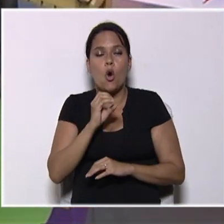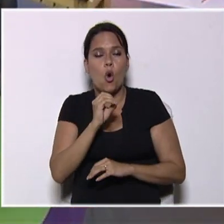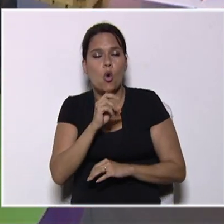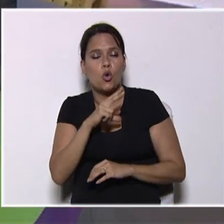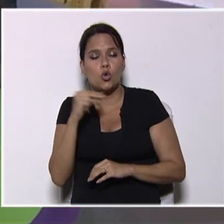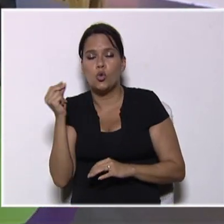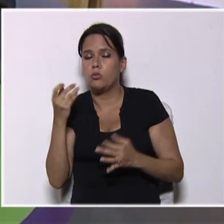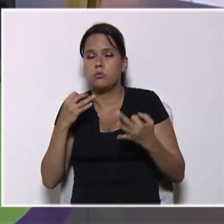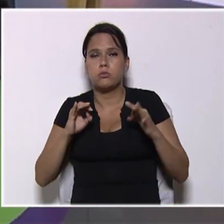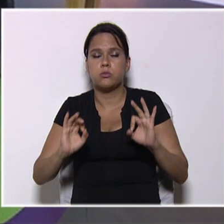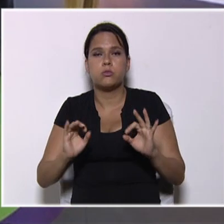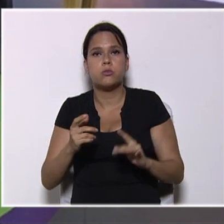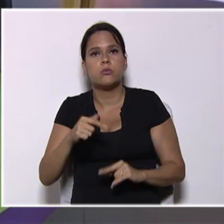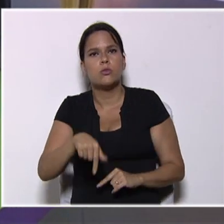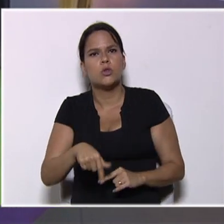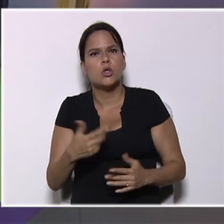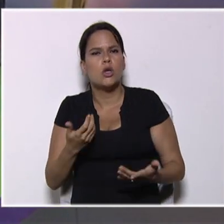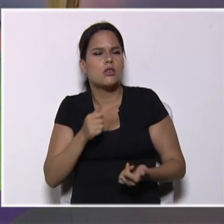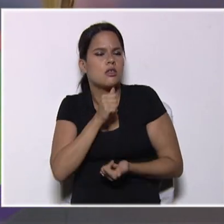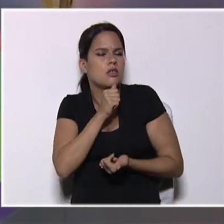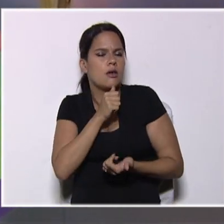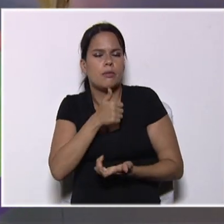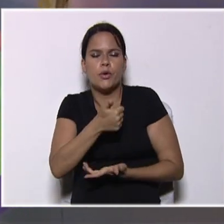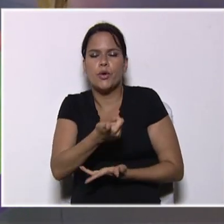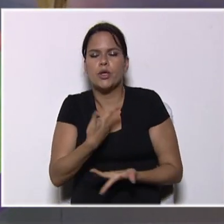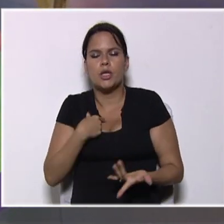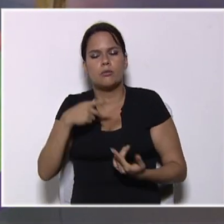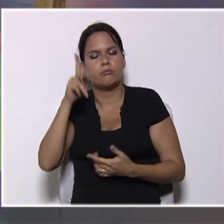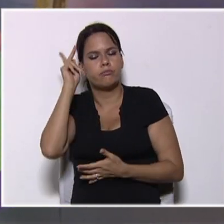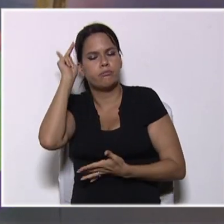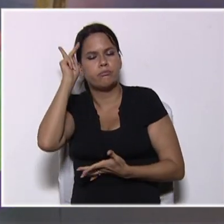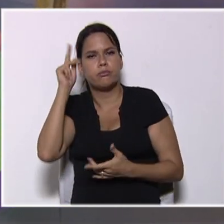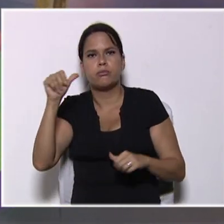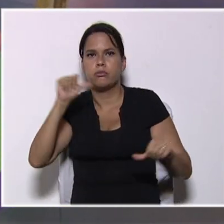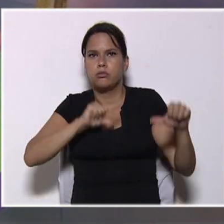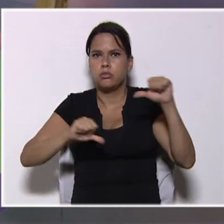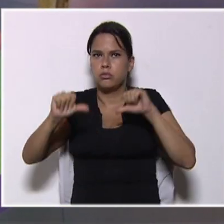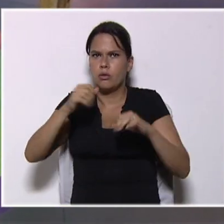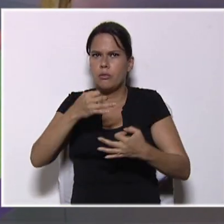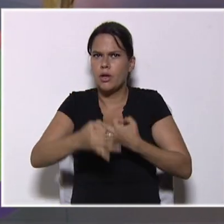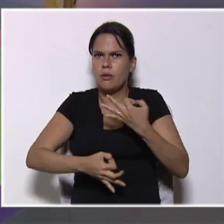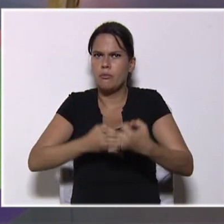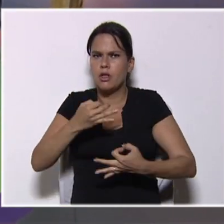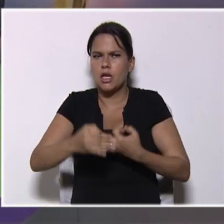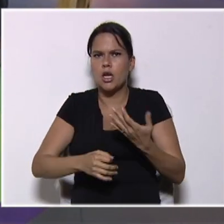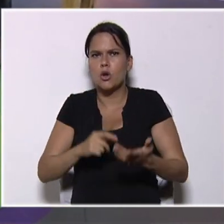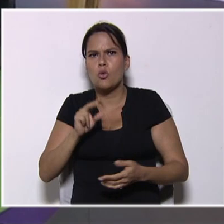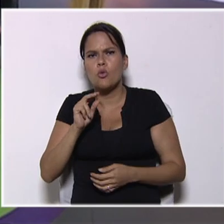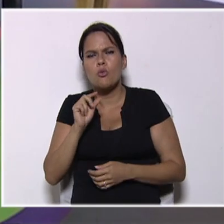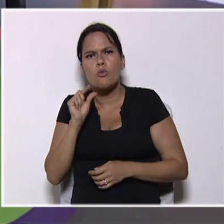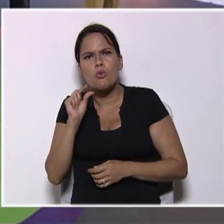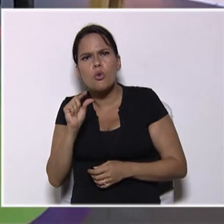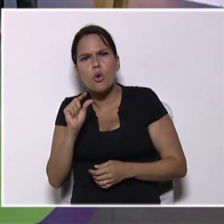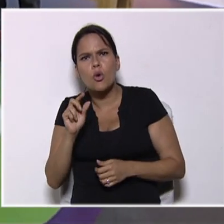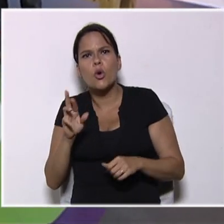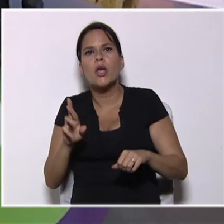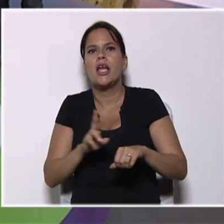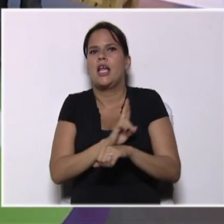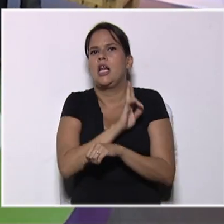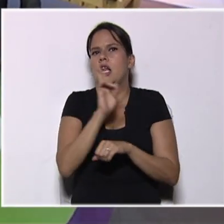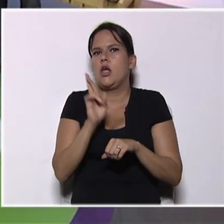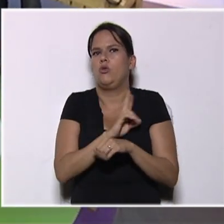¿no? Y en este caso, ¿quién mejor que la profesora de química para explicarnos un poco cómo es eso del reciclaje, de reutilizar